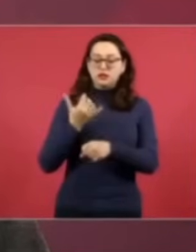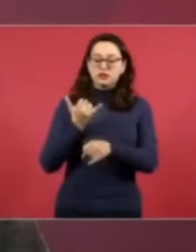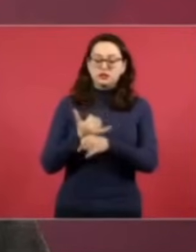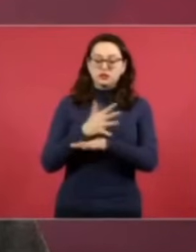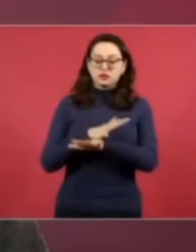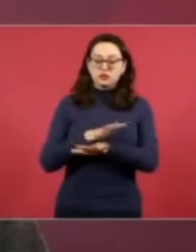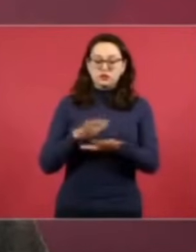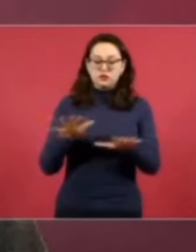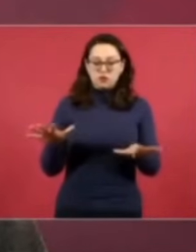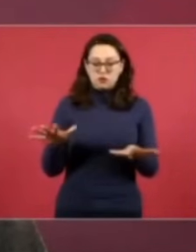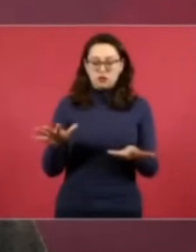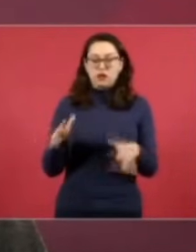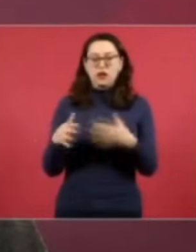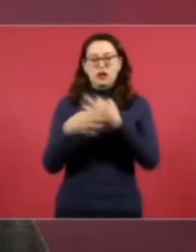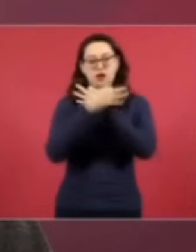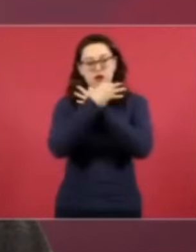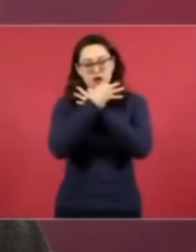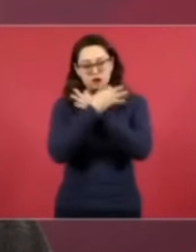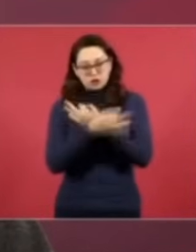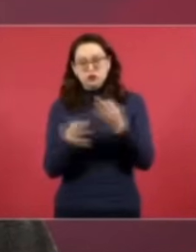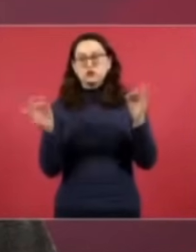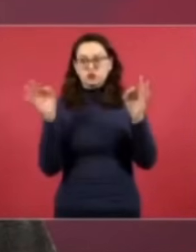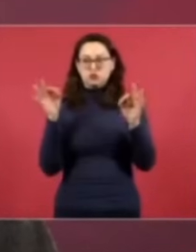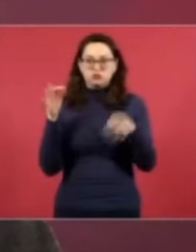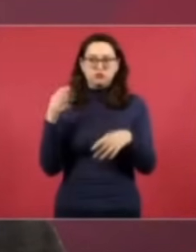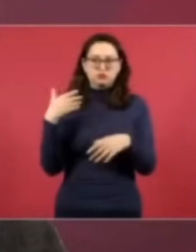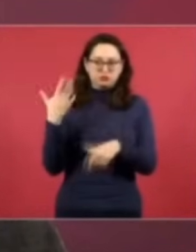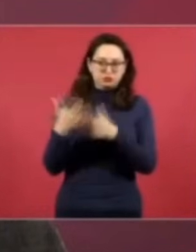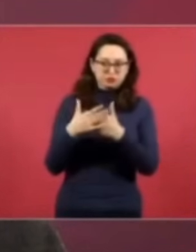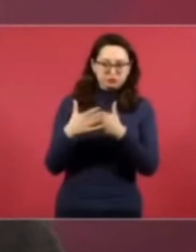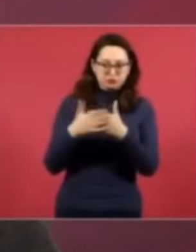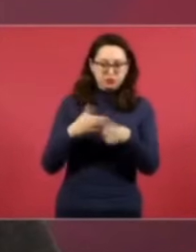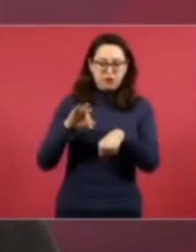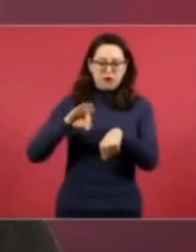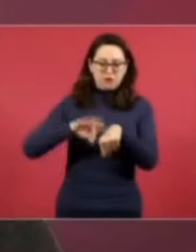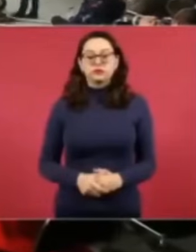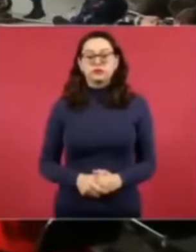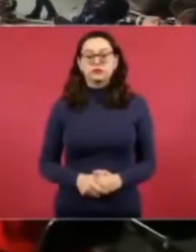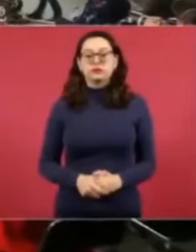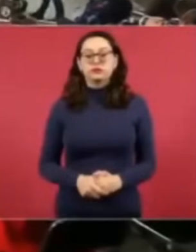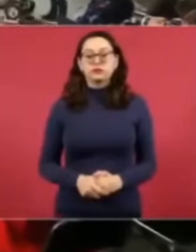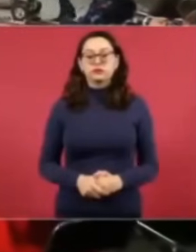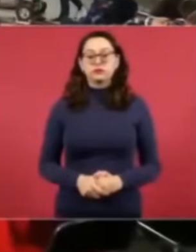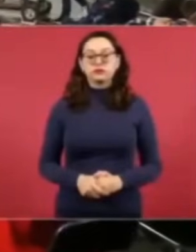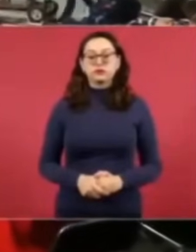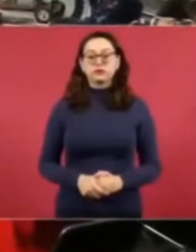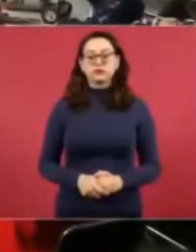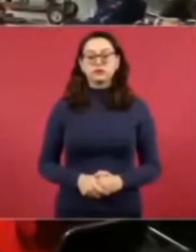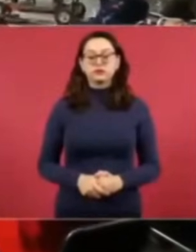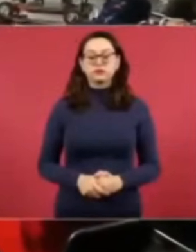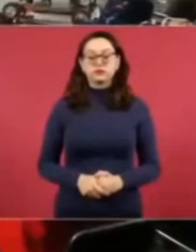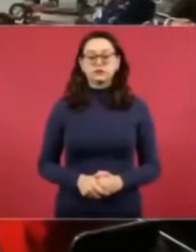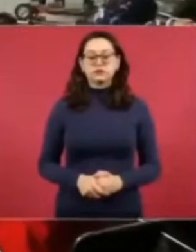reparto de medicamentos de la megafarmacia. Amigos y amigas, vamos a ir al video. Como ya